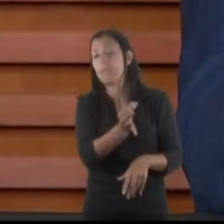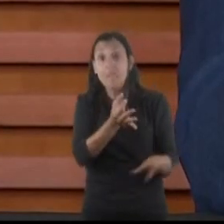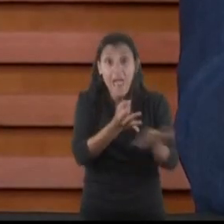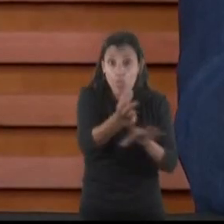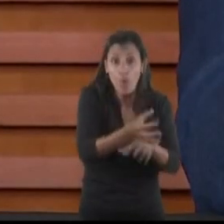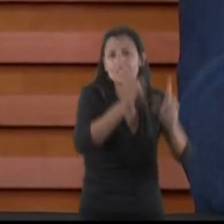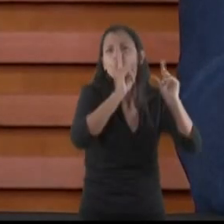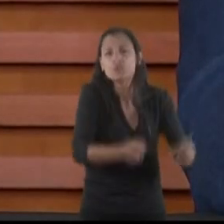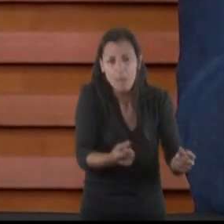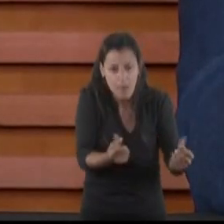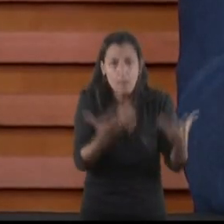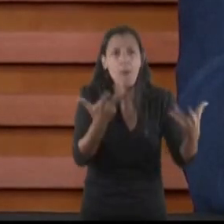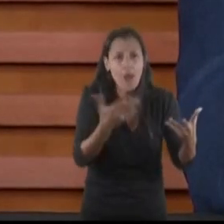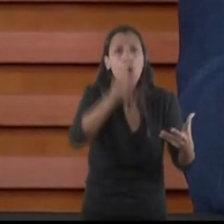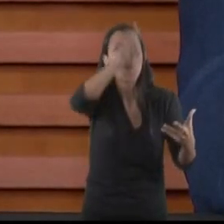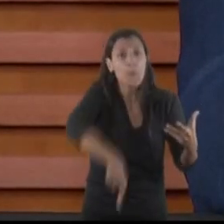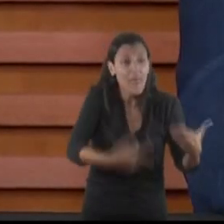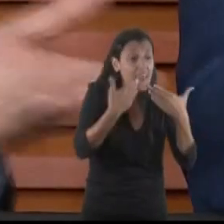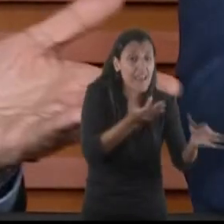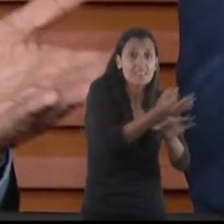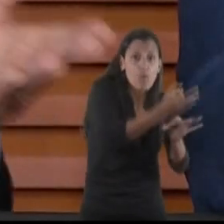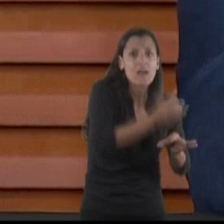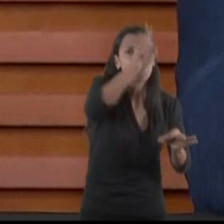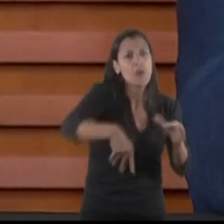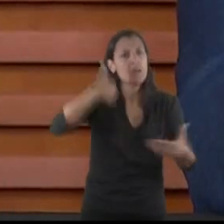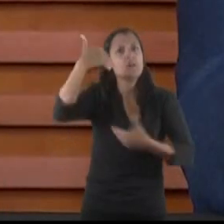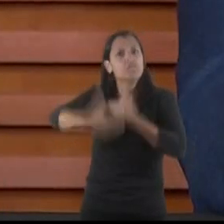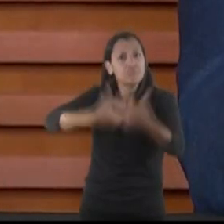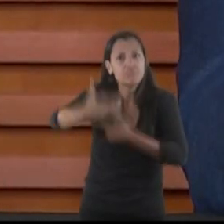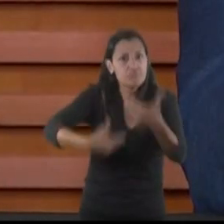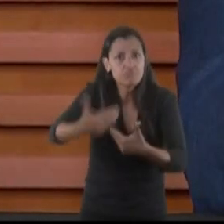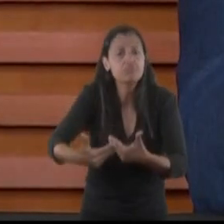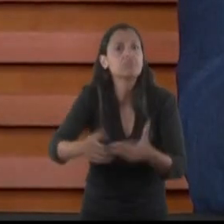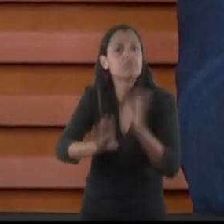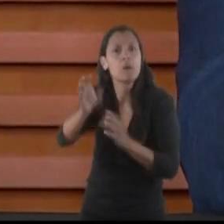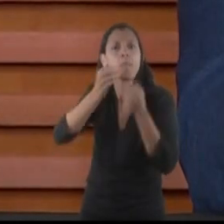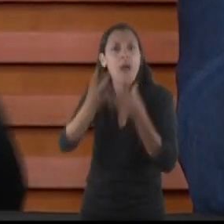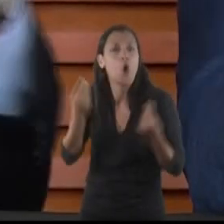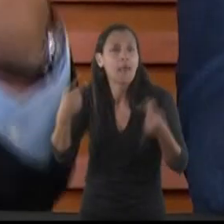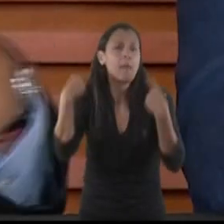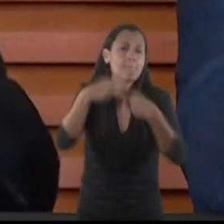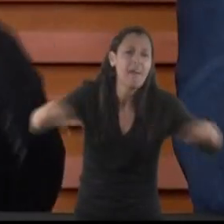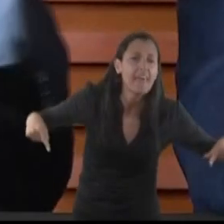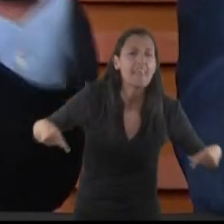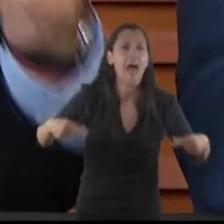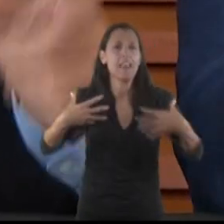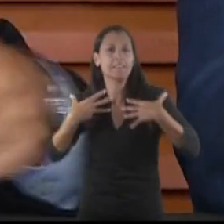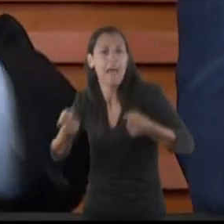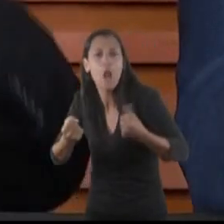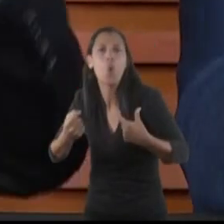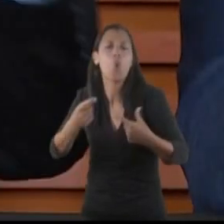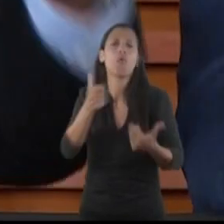servirnos para desarrollar el material sanitario,